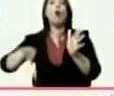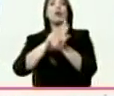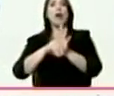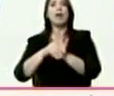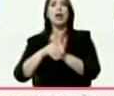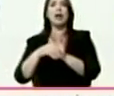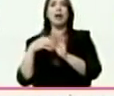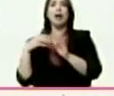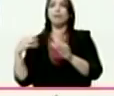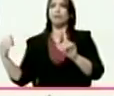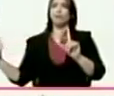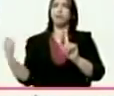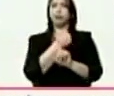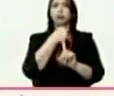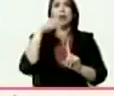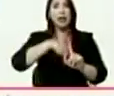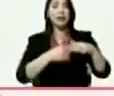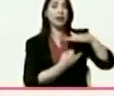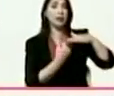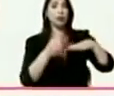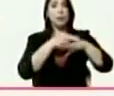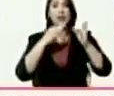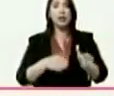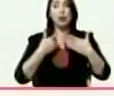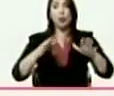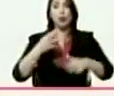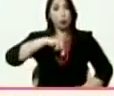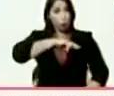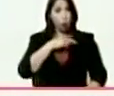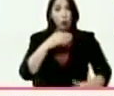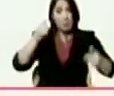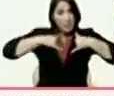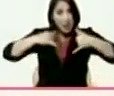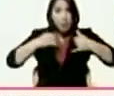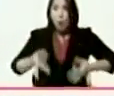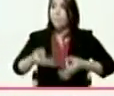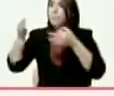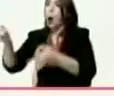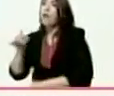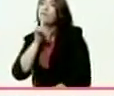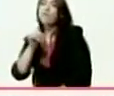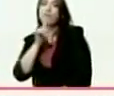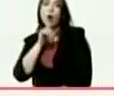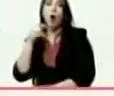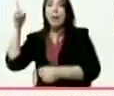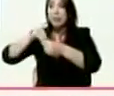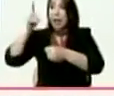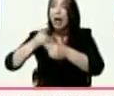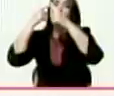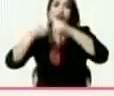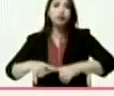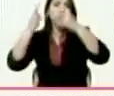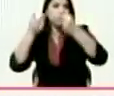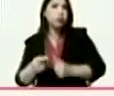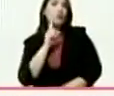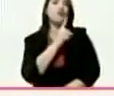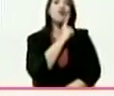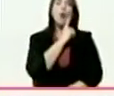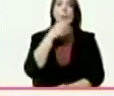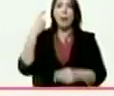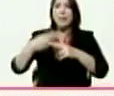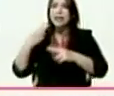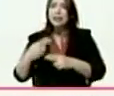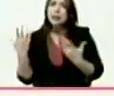como el del Ministerio Público, que entregándole en sus manos un informe con datos, con cifras, con nombres,